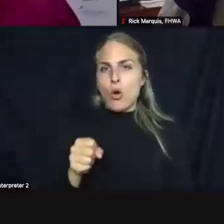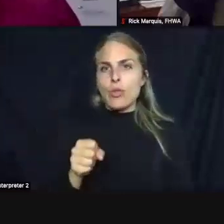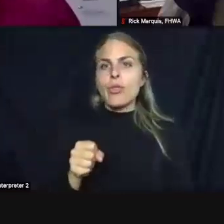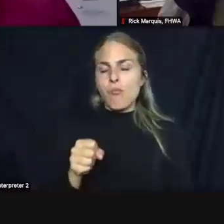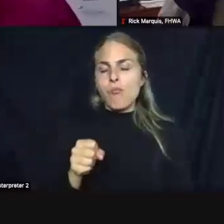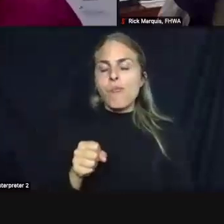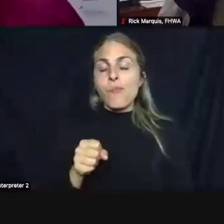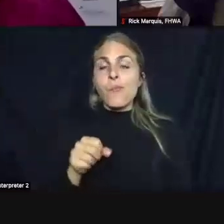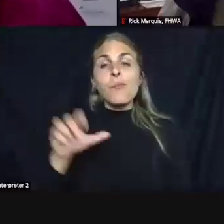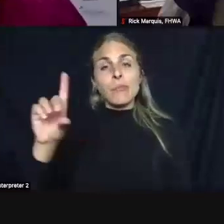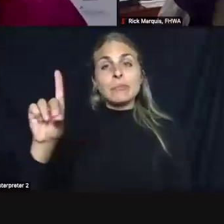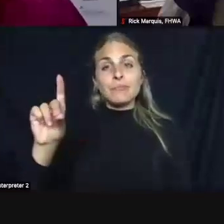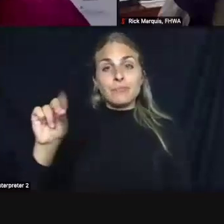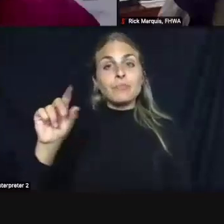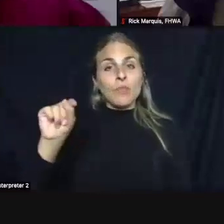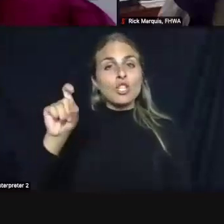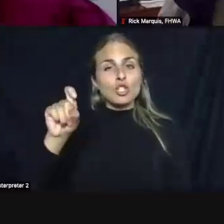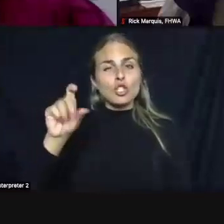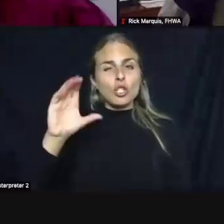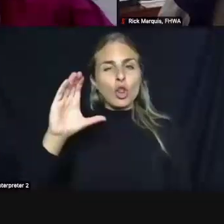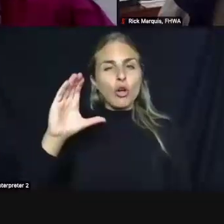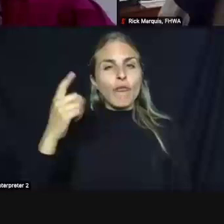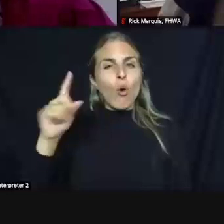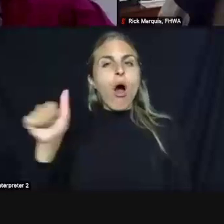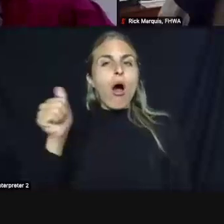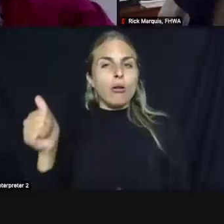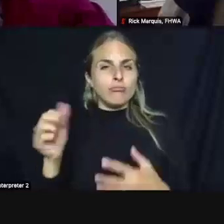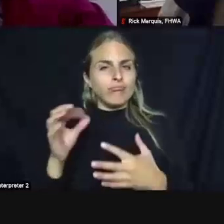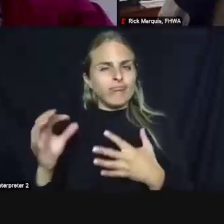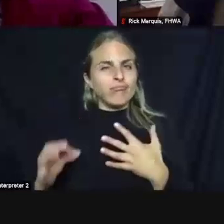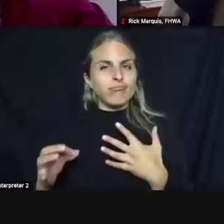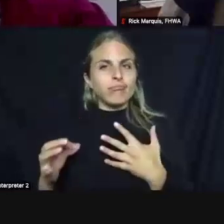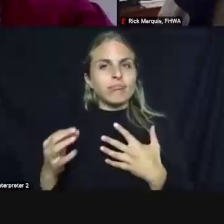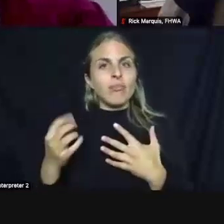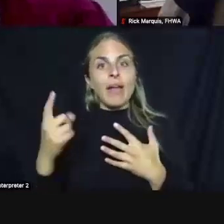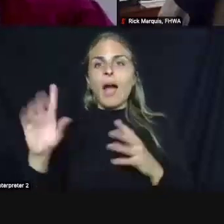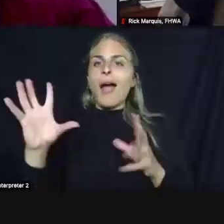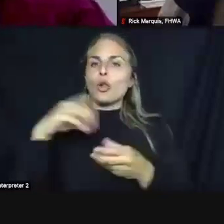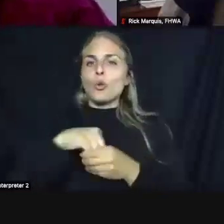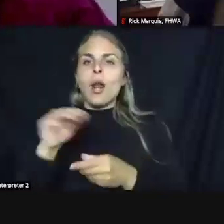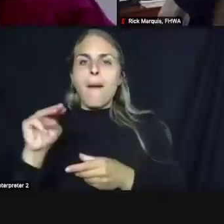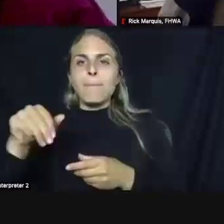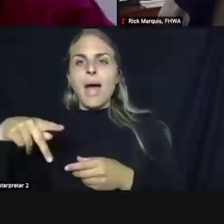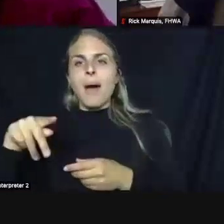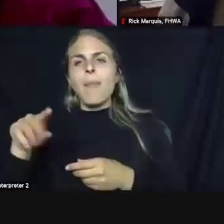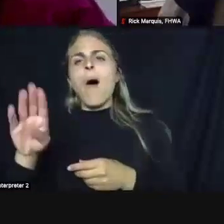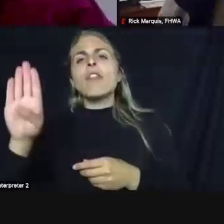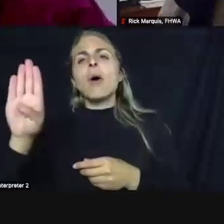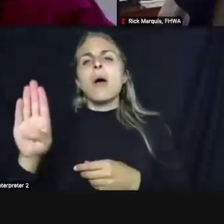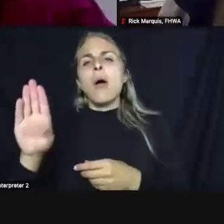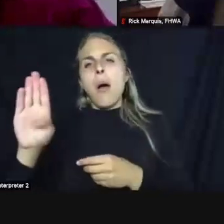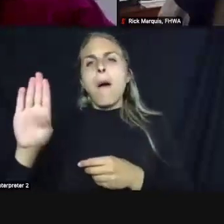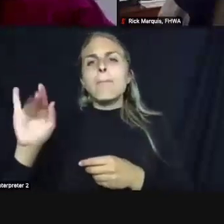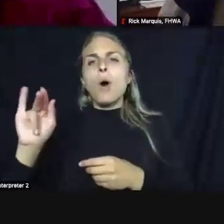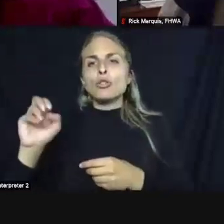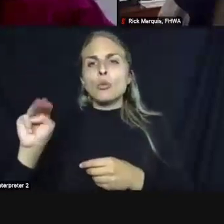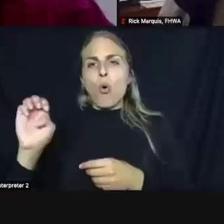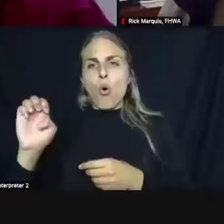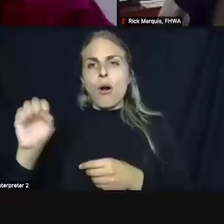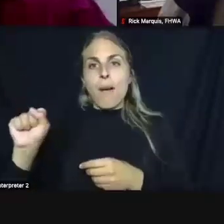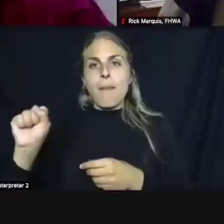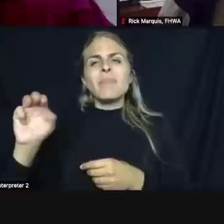oeste y al sur. El Departamento de Transporte debería examinar una alternativa como tienen